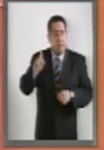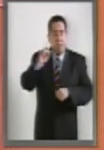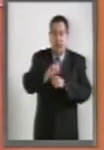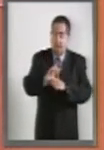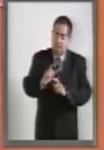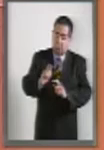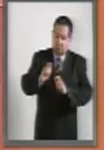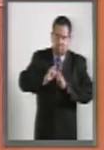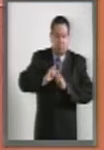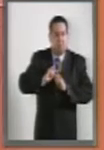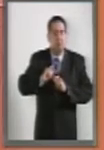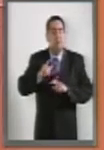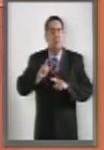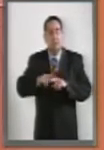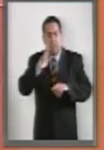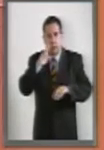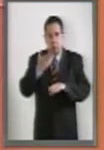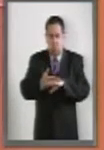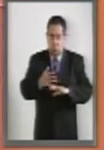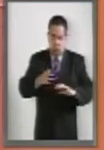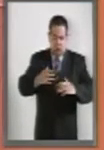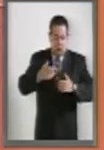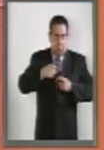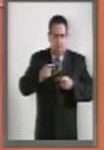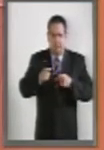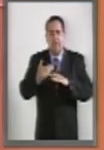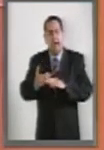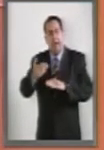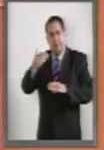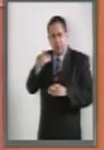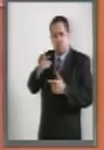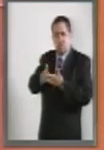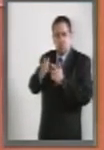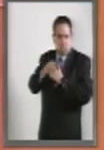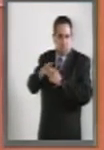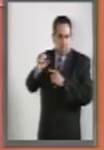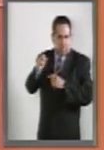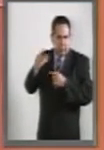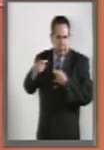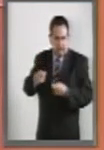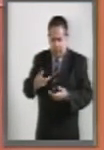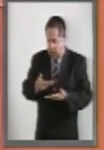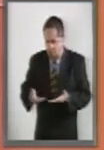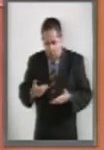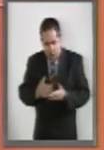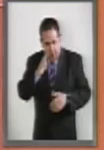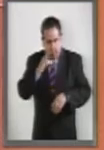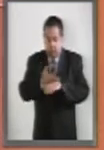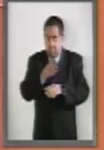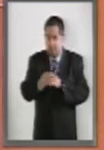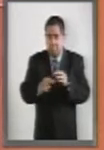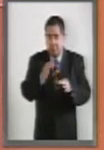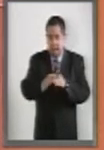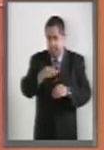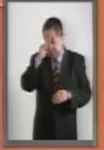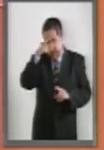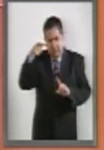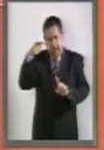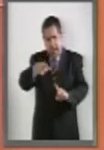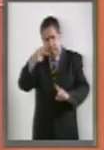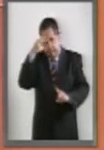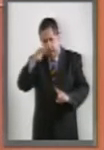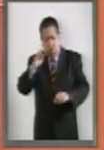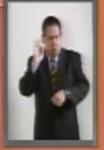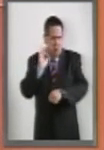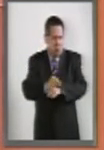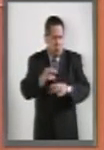asumió responsabilidad en la legislatura pasada y hasta el día de hoy, pensando en México, en su